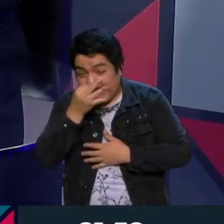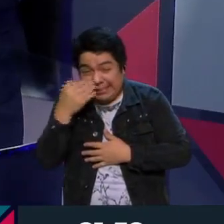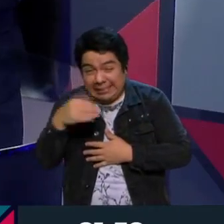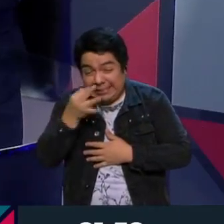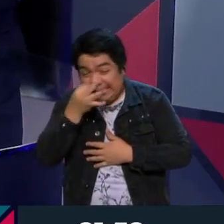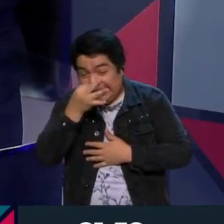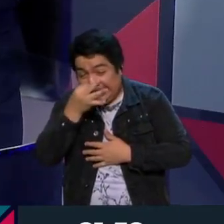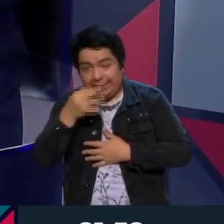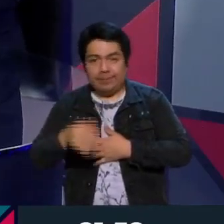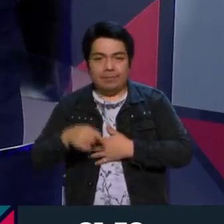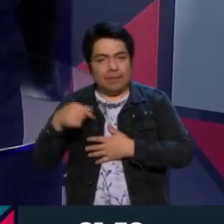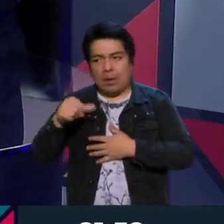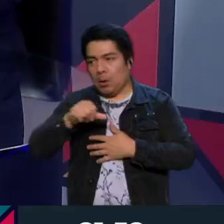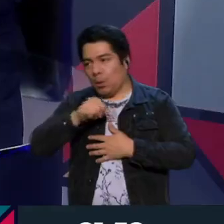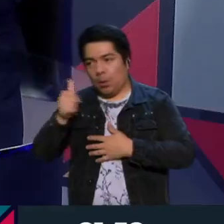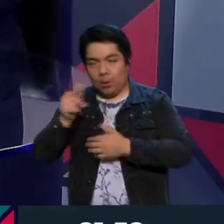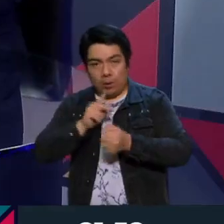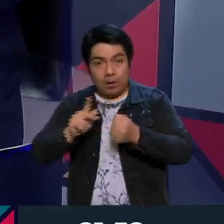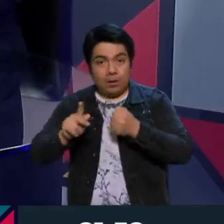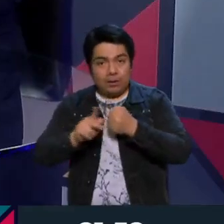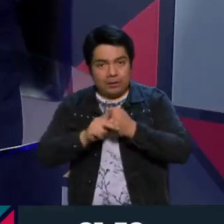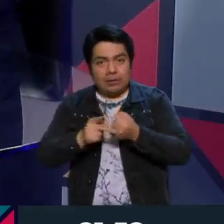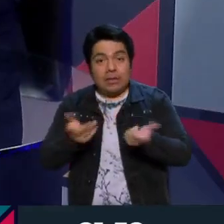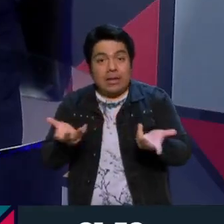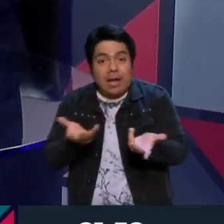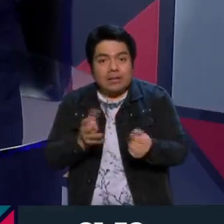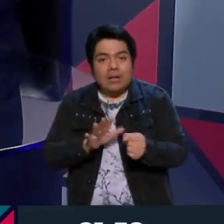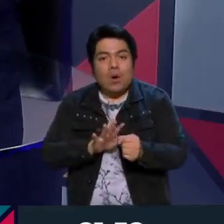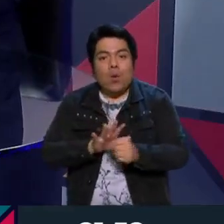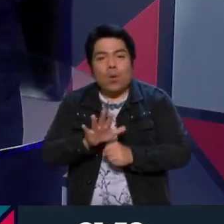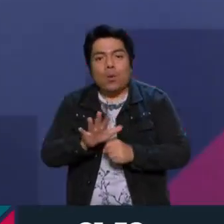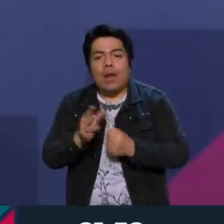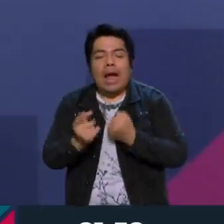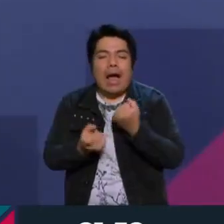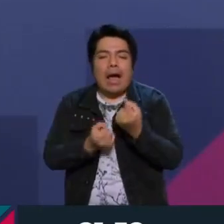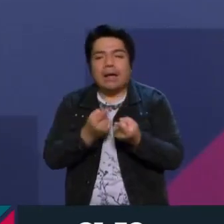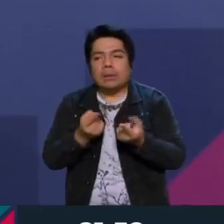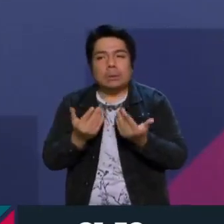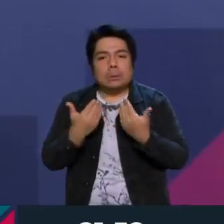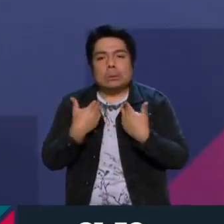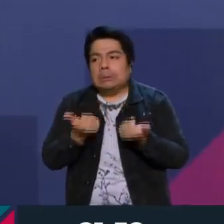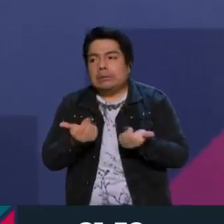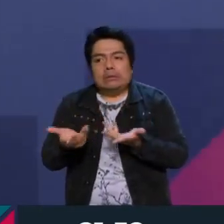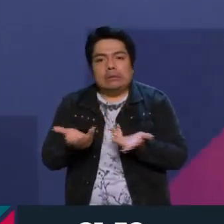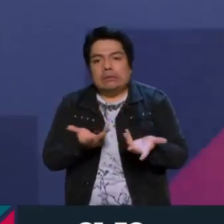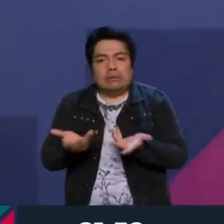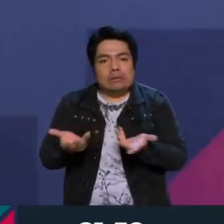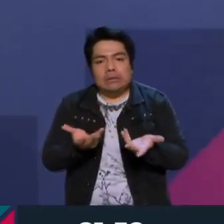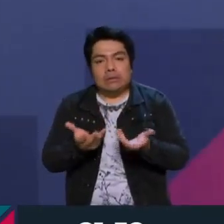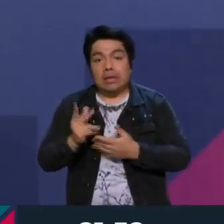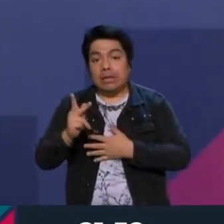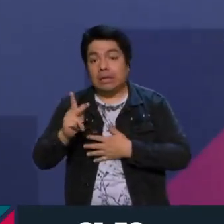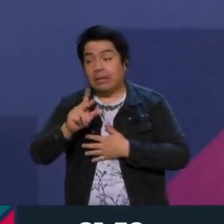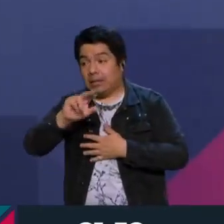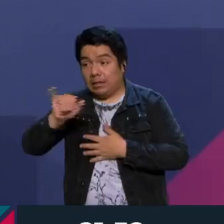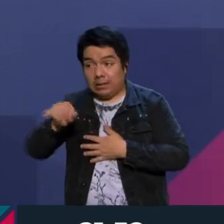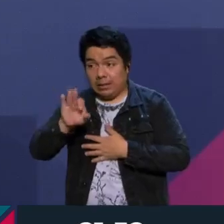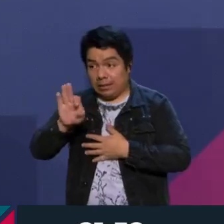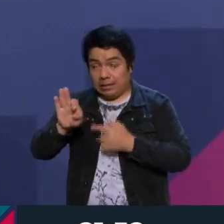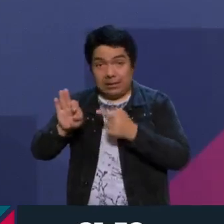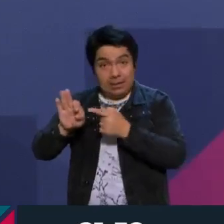lo que hemos visto en otros países, que es que de repente no se entiende qué pasa y el Poder Judicial